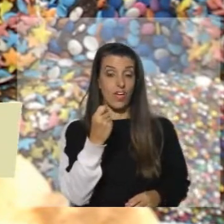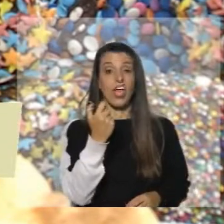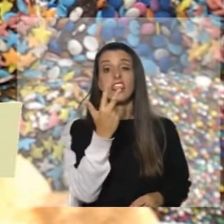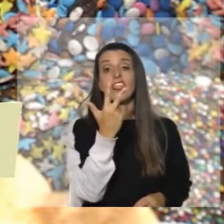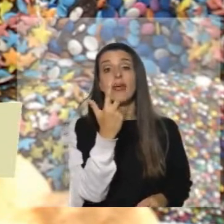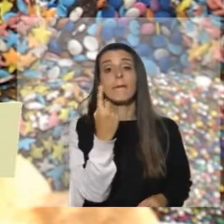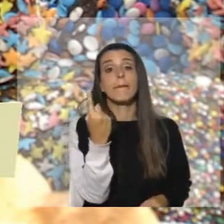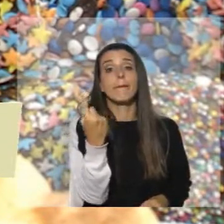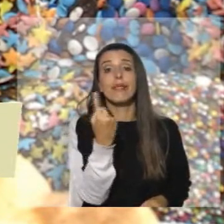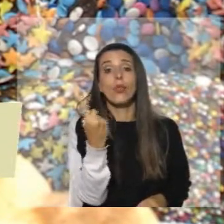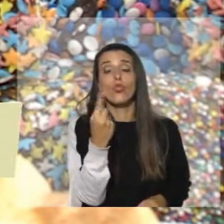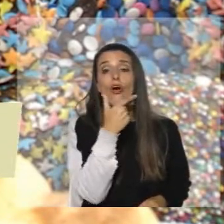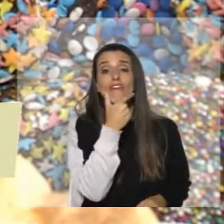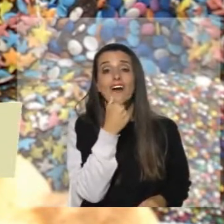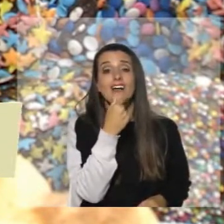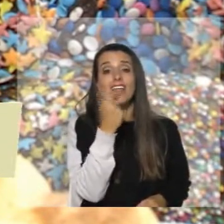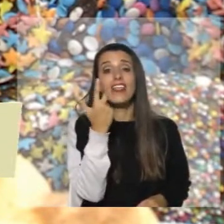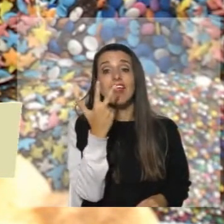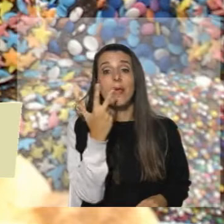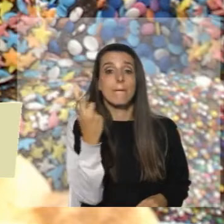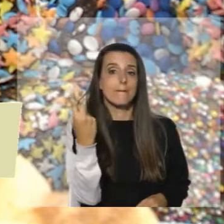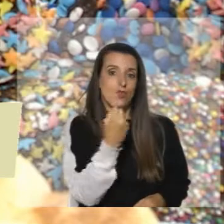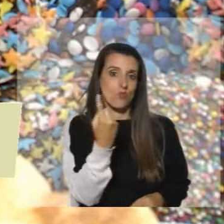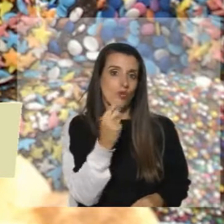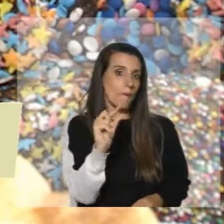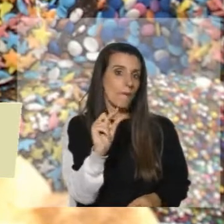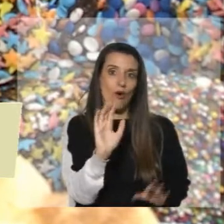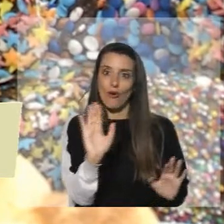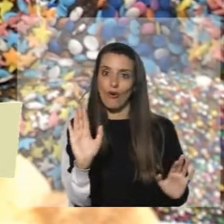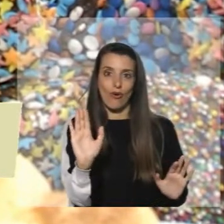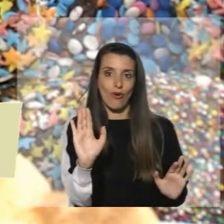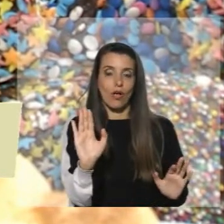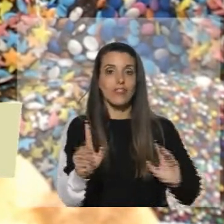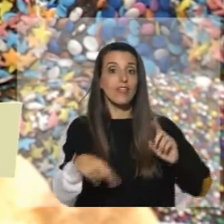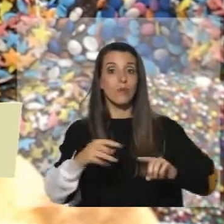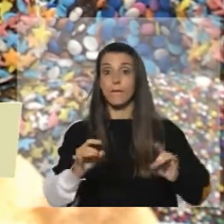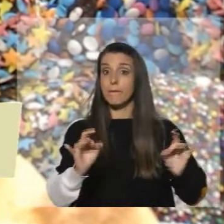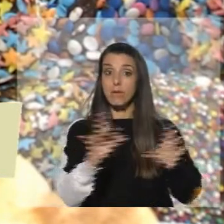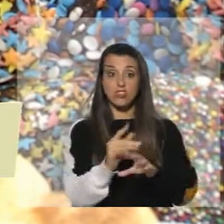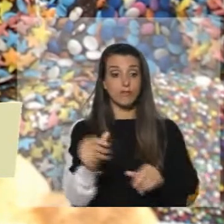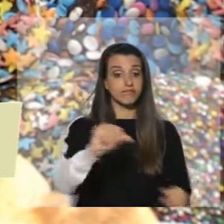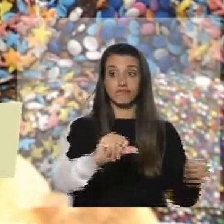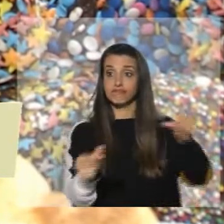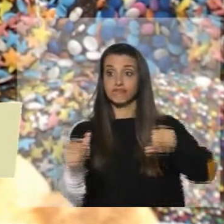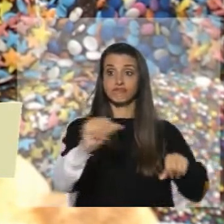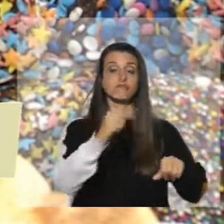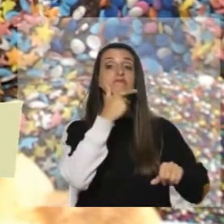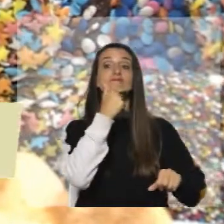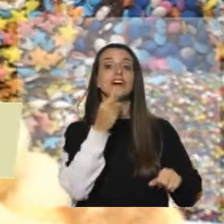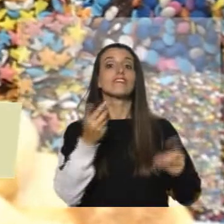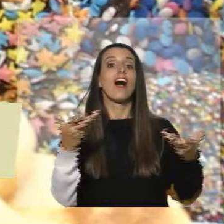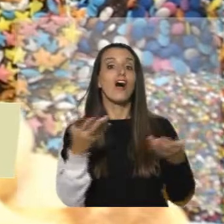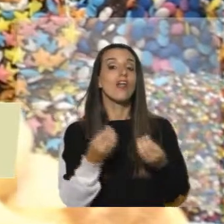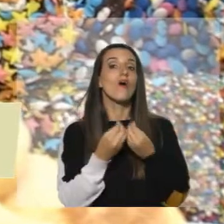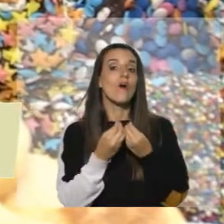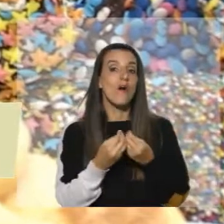3 minutos, literal? ¿Eh? 3 minutos. Poquitísimo. Después de que tienen todo medido, es un toque hacerla. Lo que voy a hacer ahora es colocarla